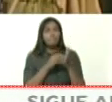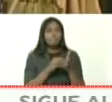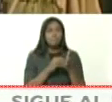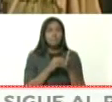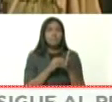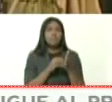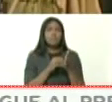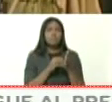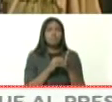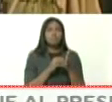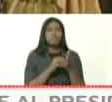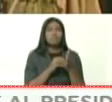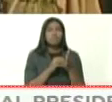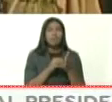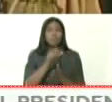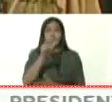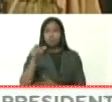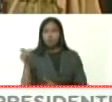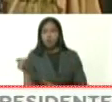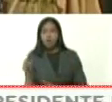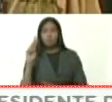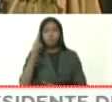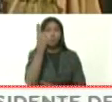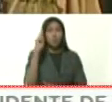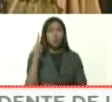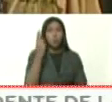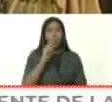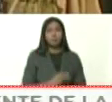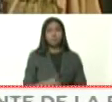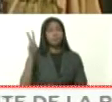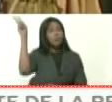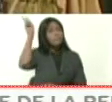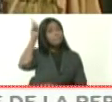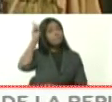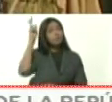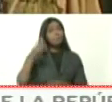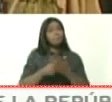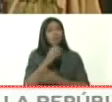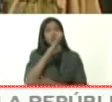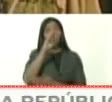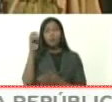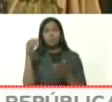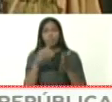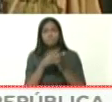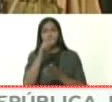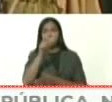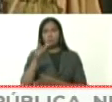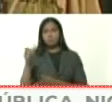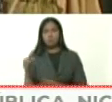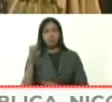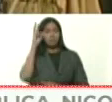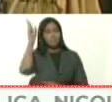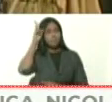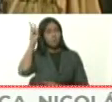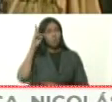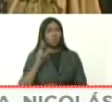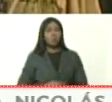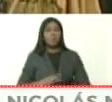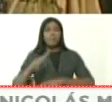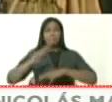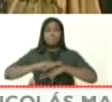67.730 uruguayos y uruguayas. Perú, más de 40.000 hermanos del Perú.